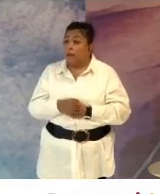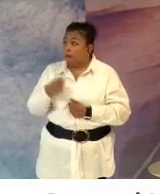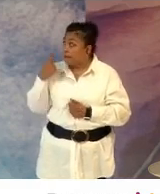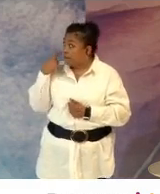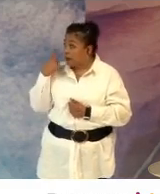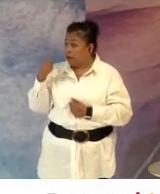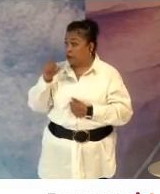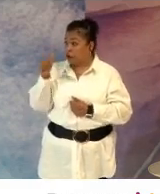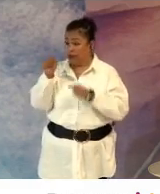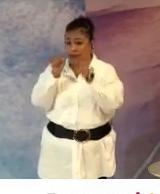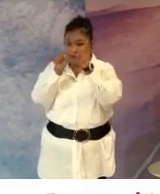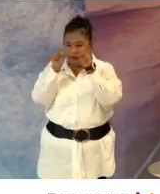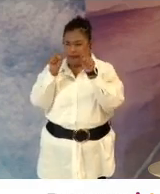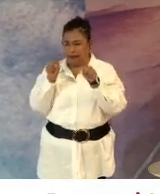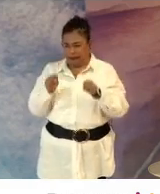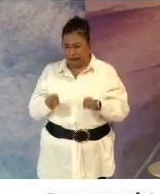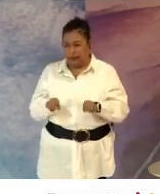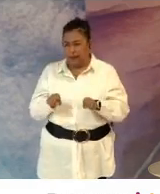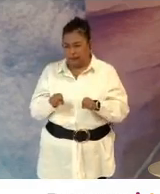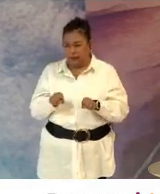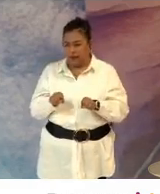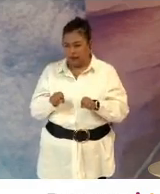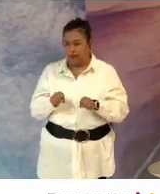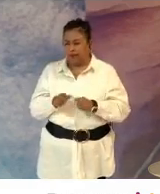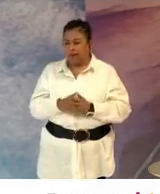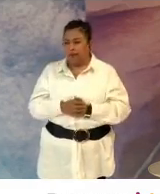cuando vimos este sistema en